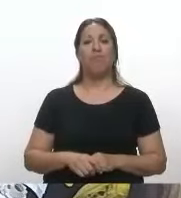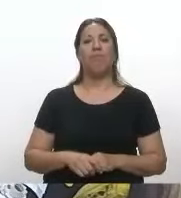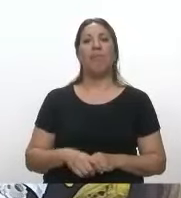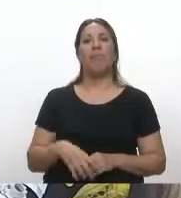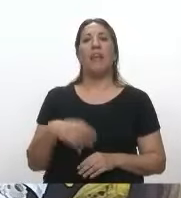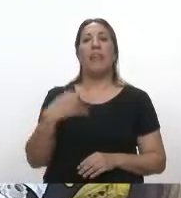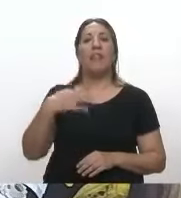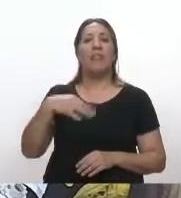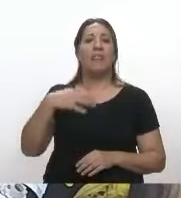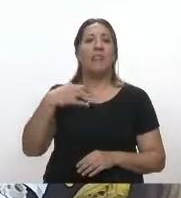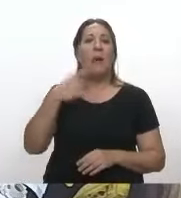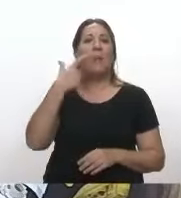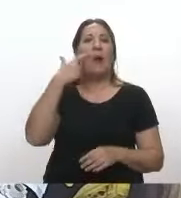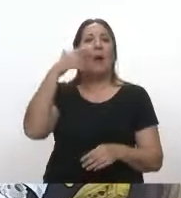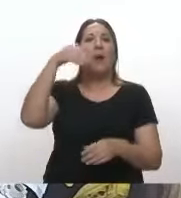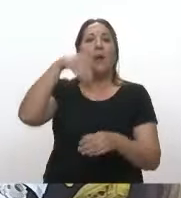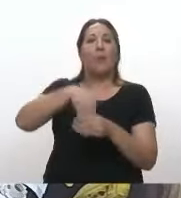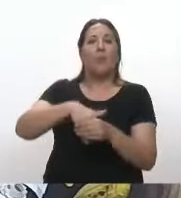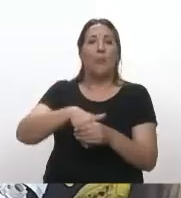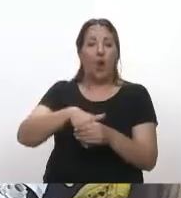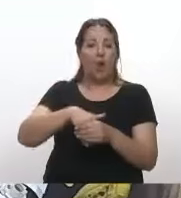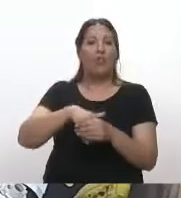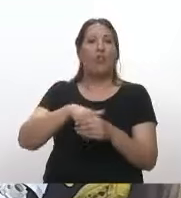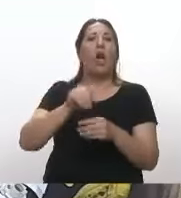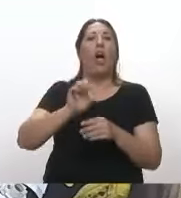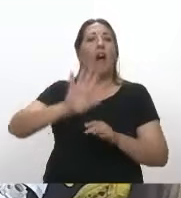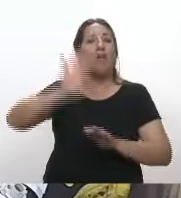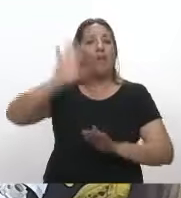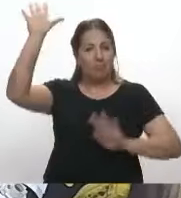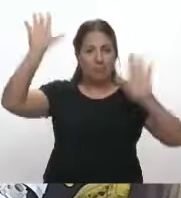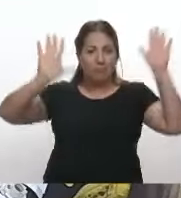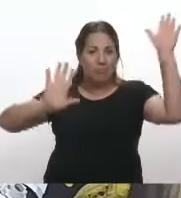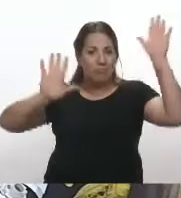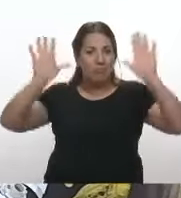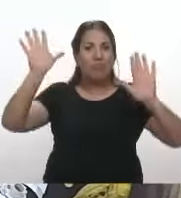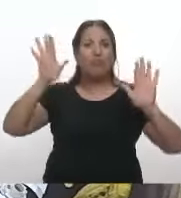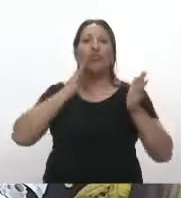y Popular, es decir, la mayor parte del kirchnerismo y peronismo, votó